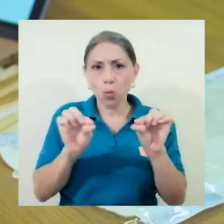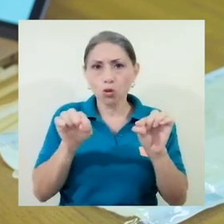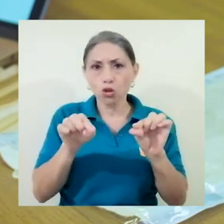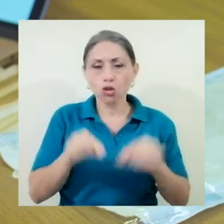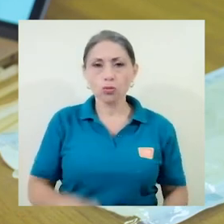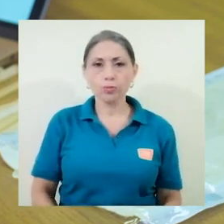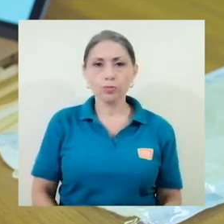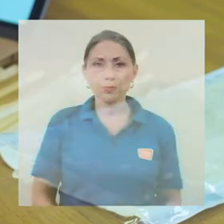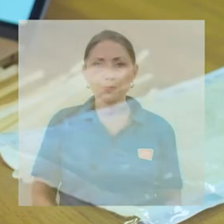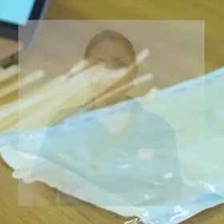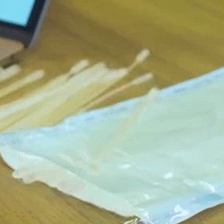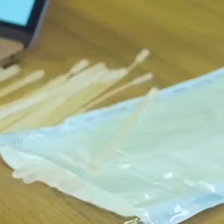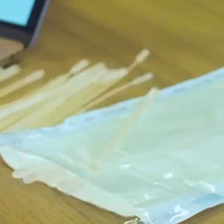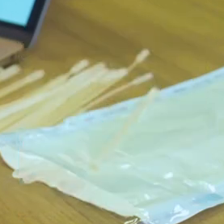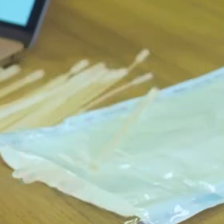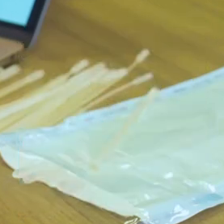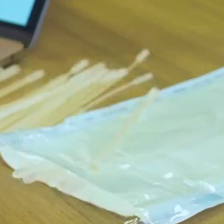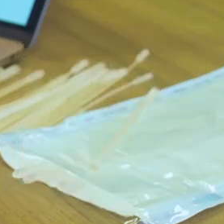hisopos